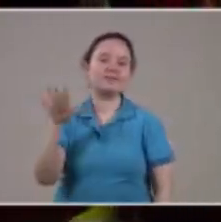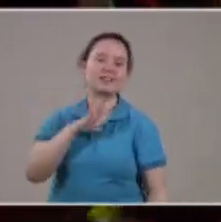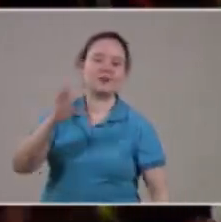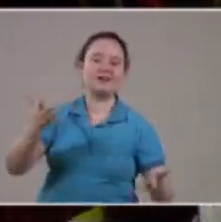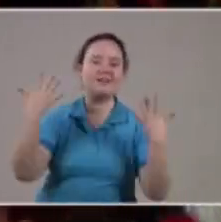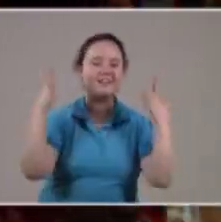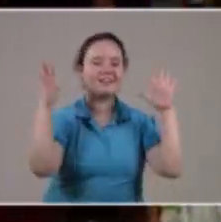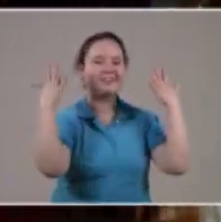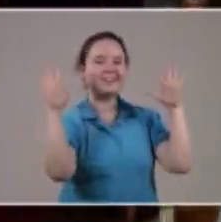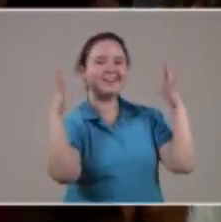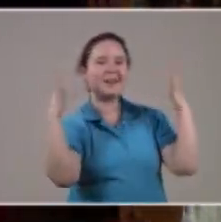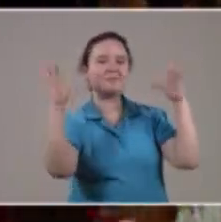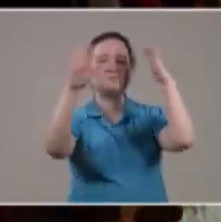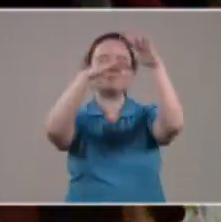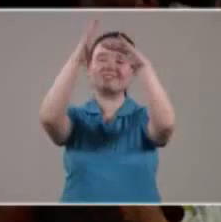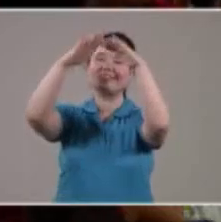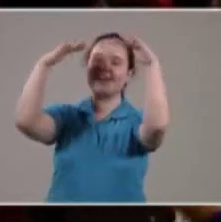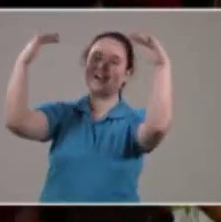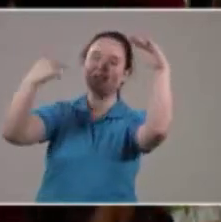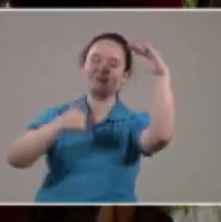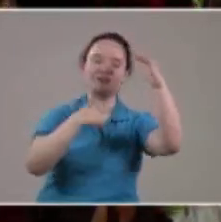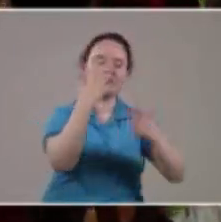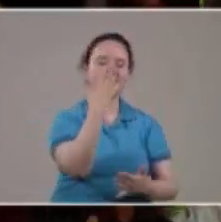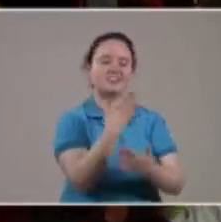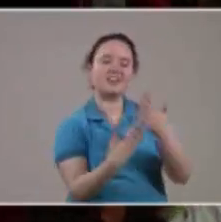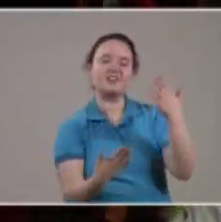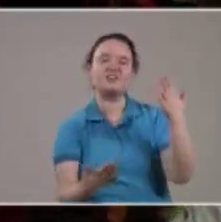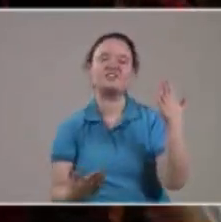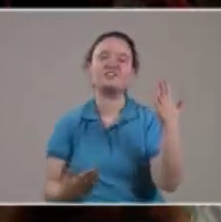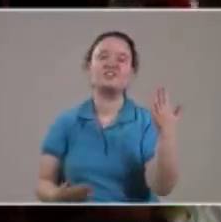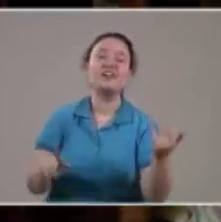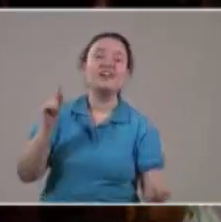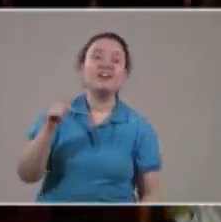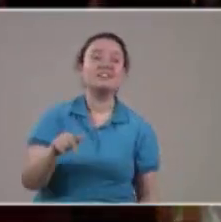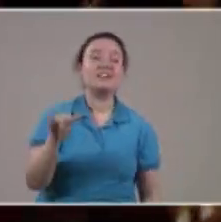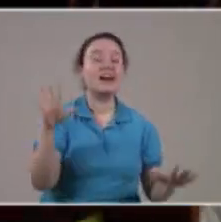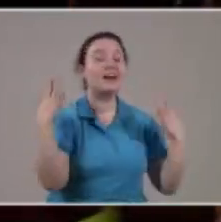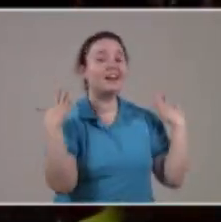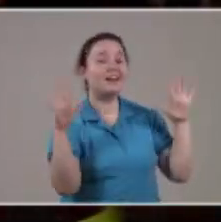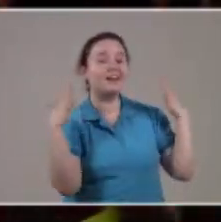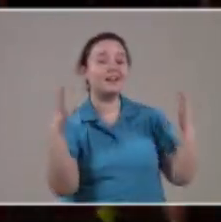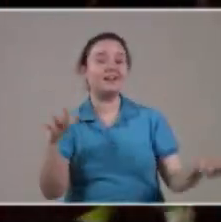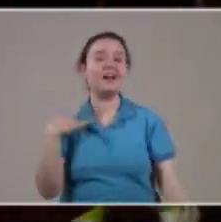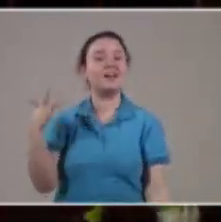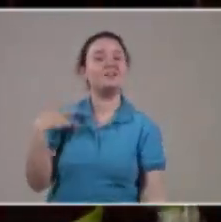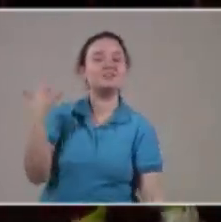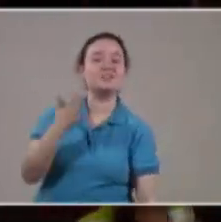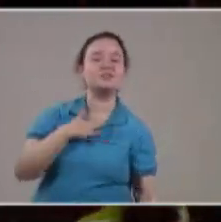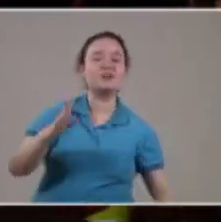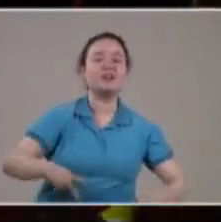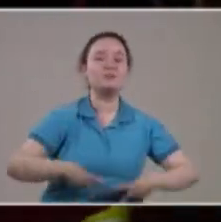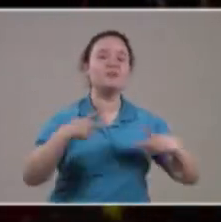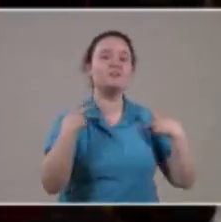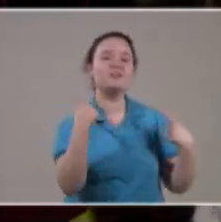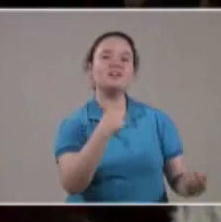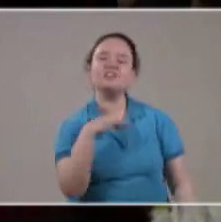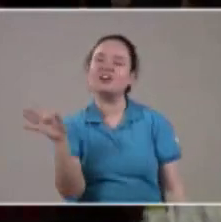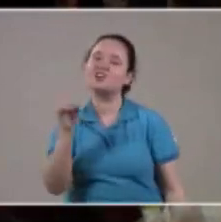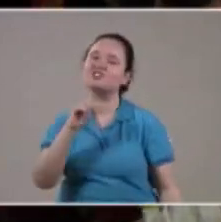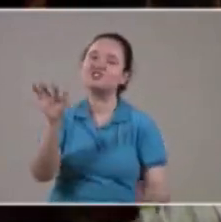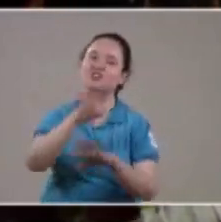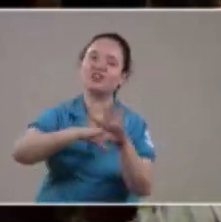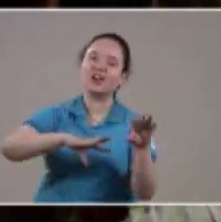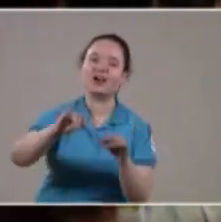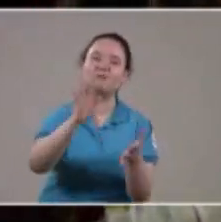tengo paz, tengo alegría. Camino al cielo yo voy. Esta alegría que yo siento aquí en mi